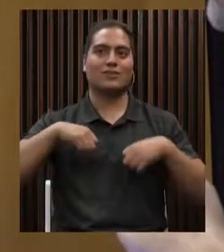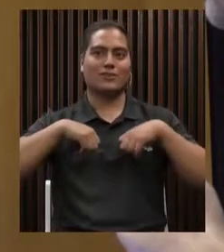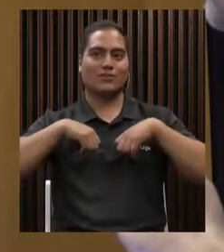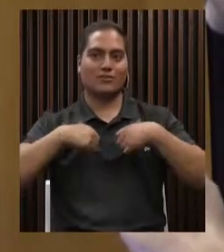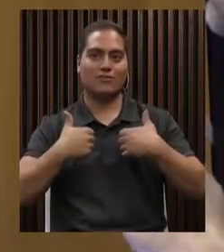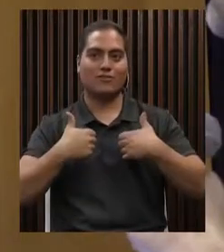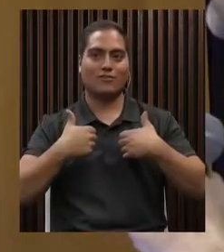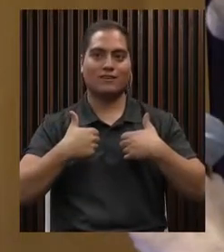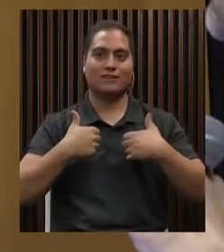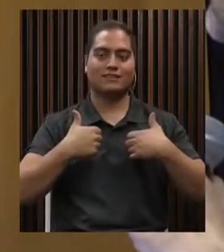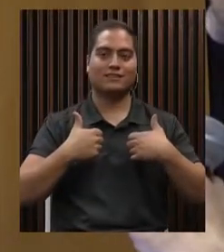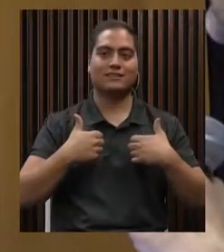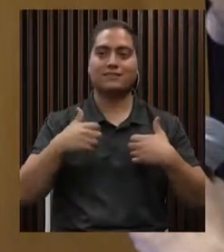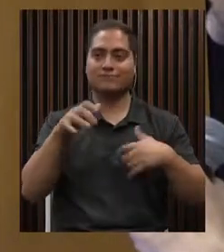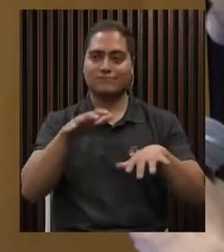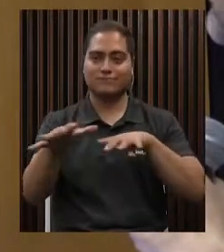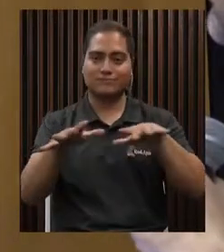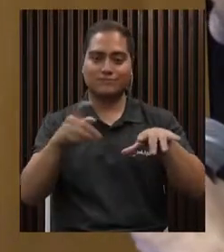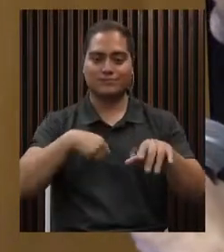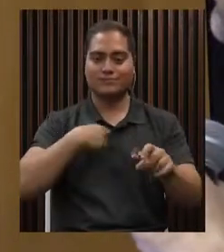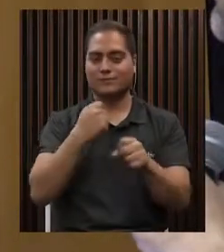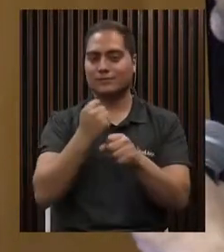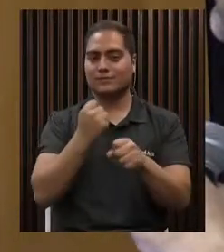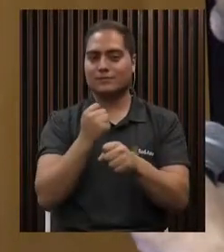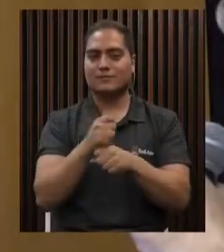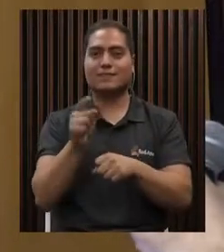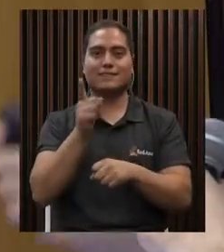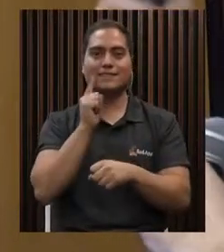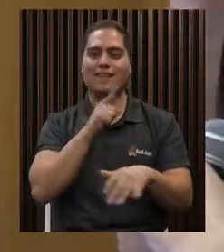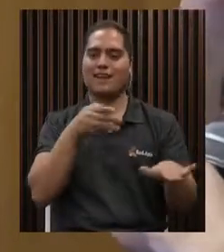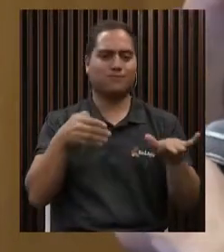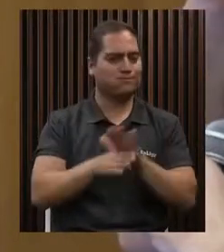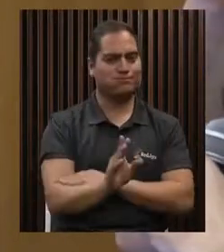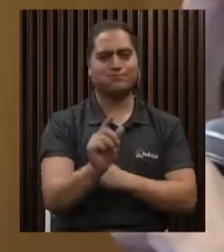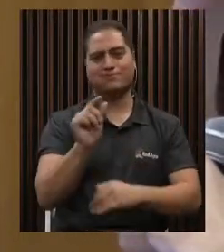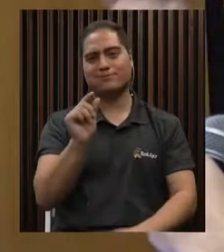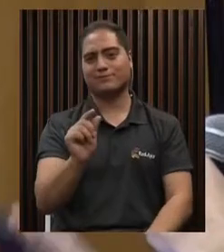que trabajábamos, tenían muy poco acceso,